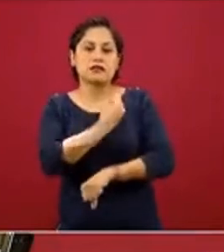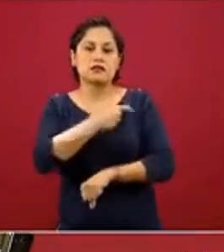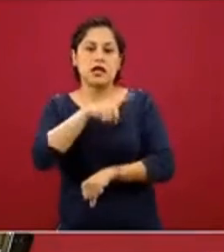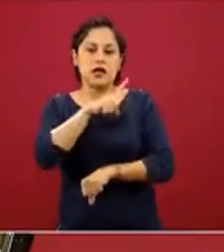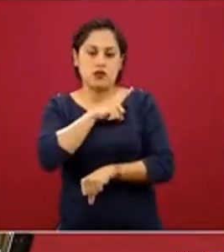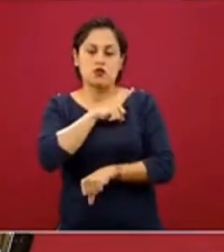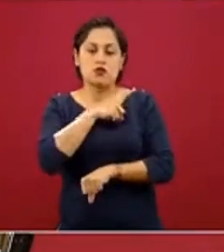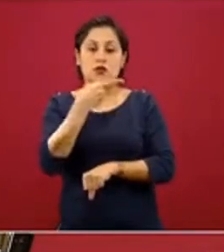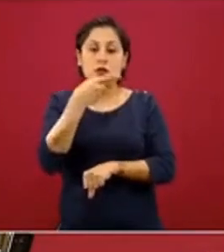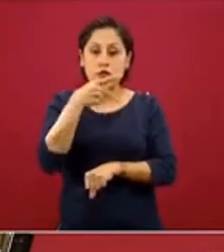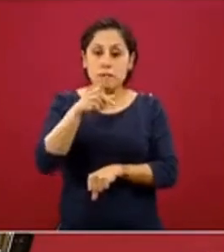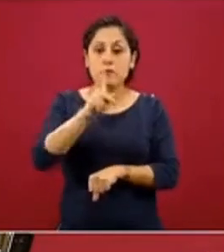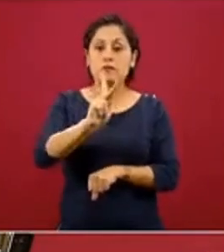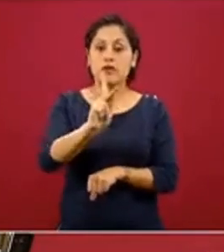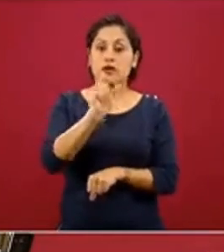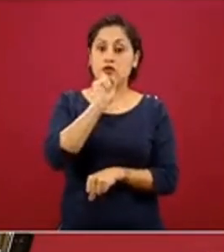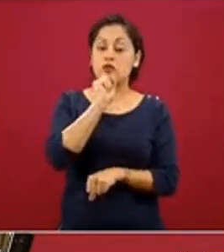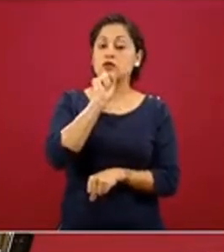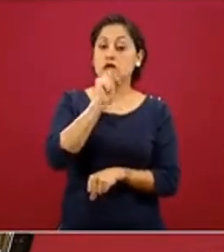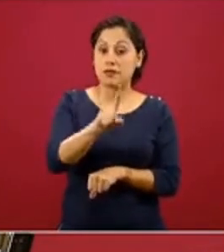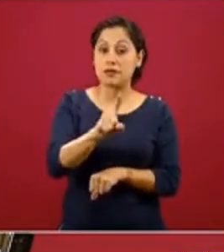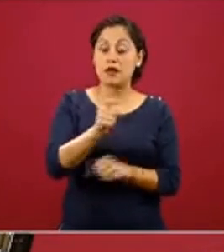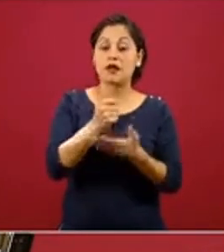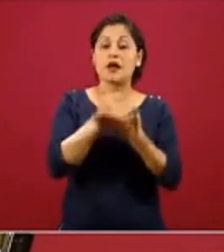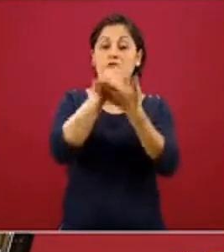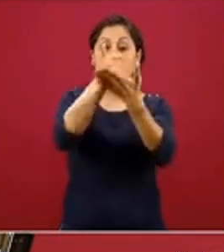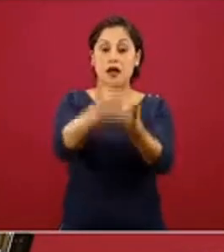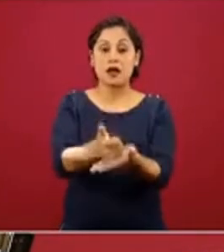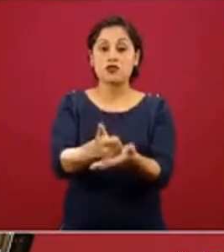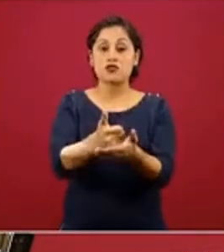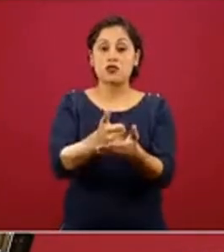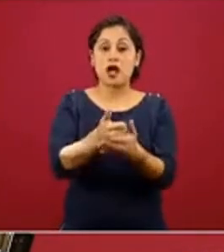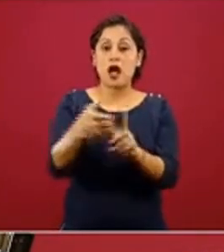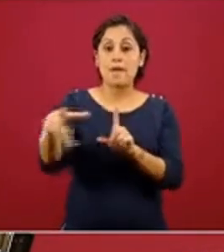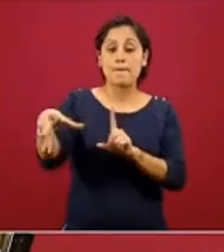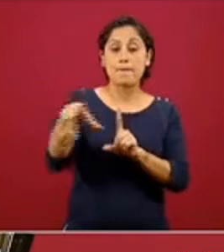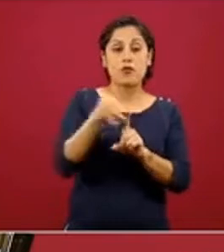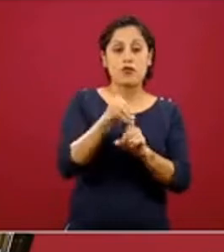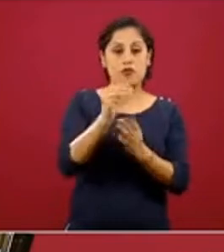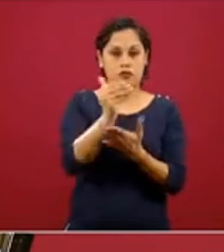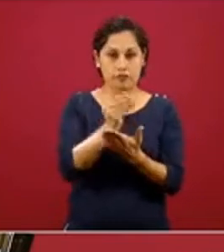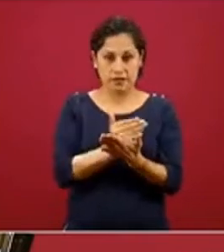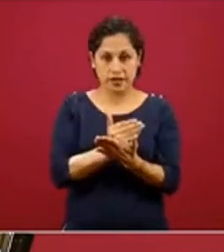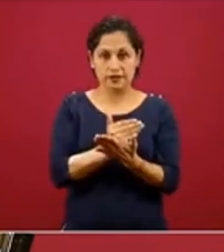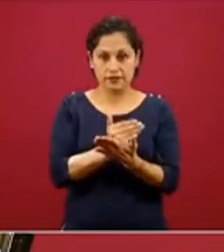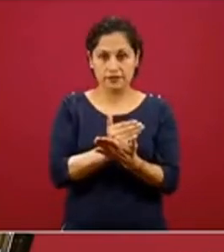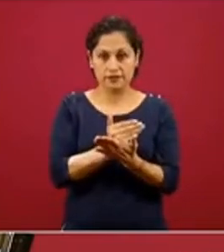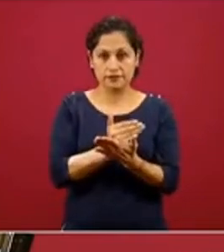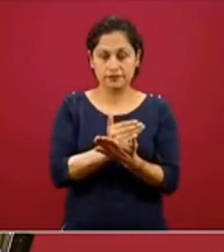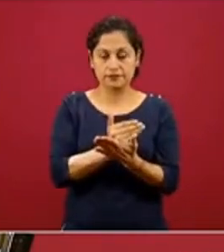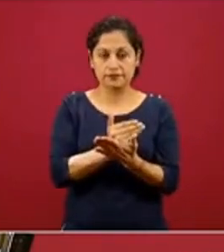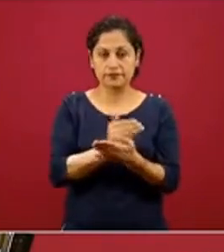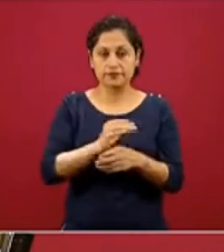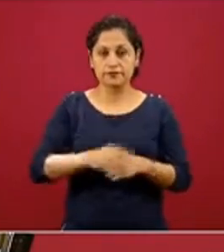enfocado a evitar contagios o disminuir la probabilidad de contagios del virus